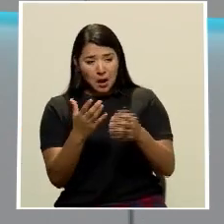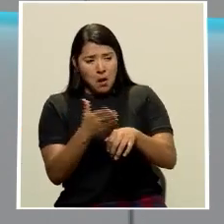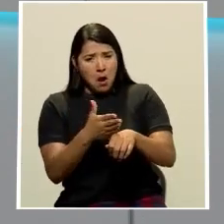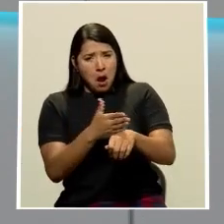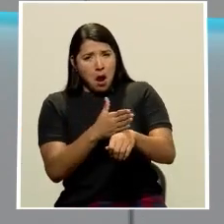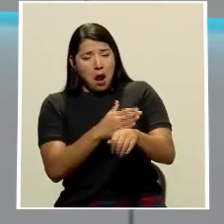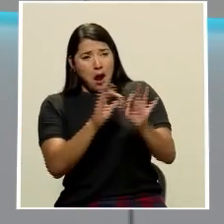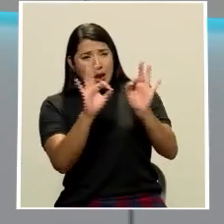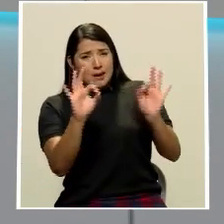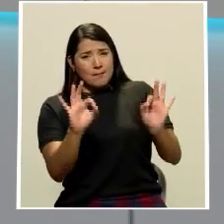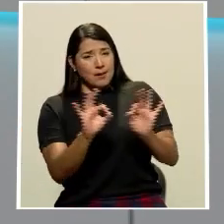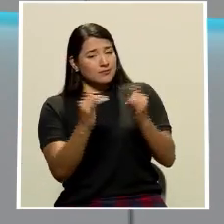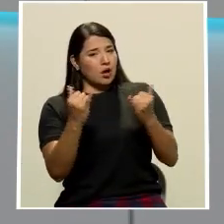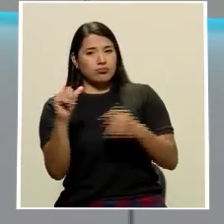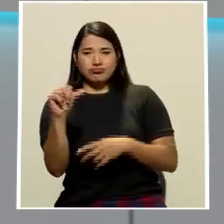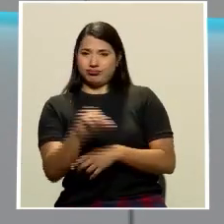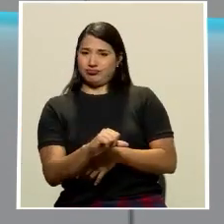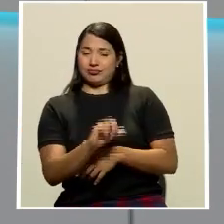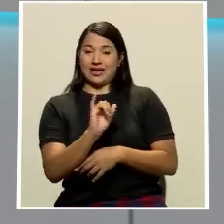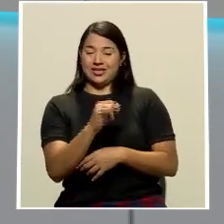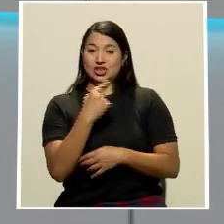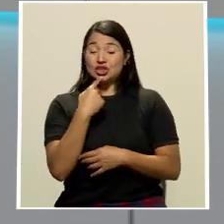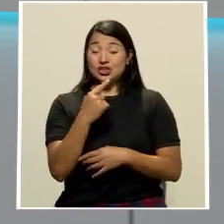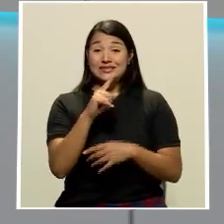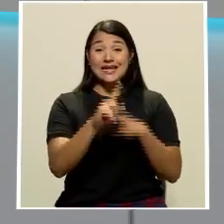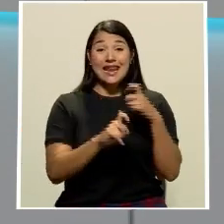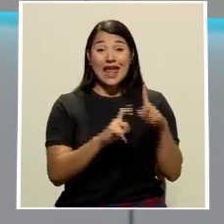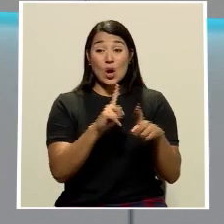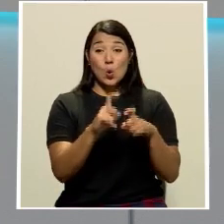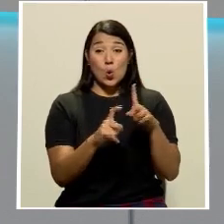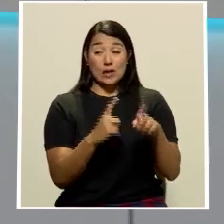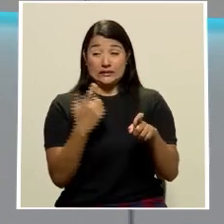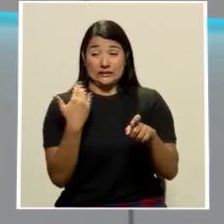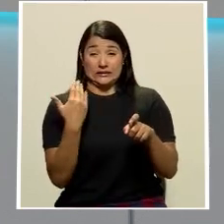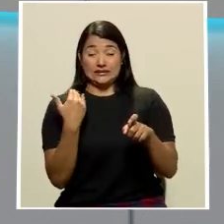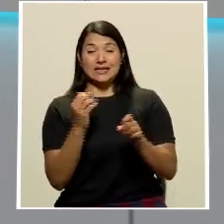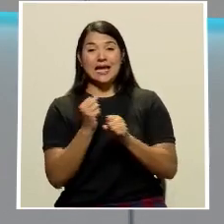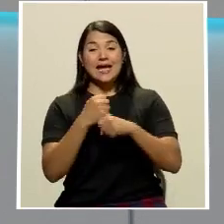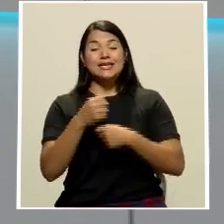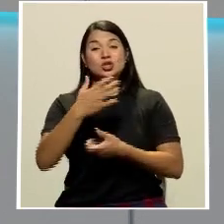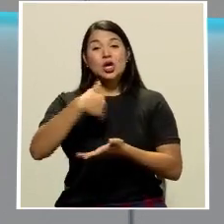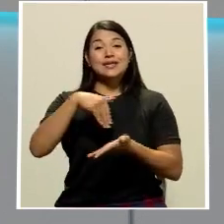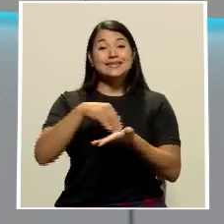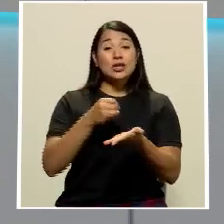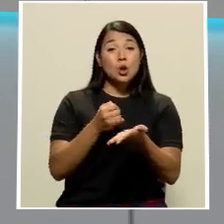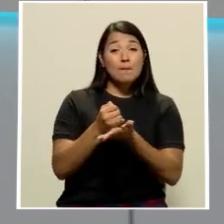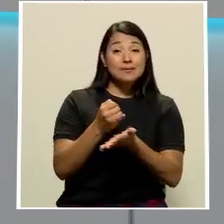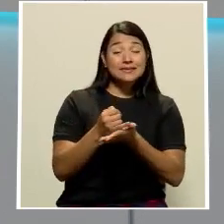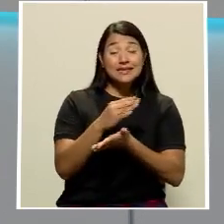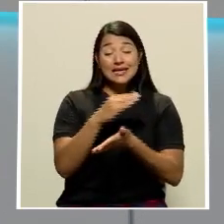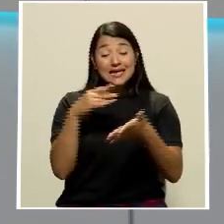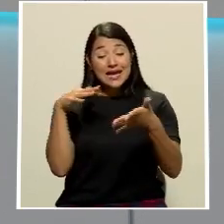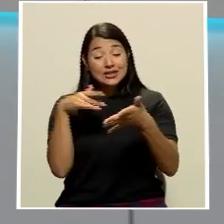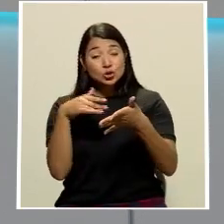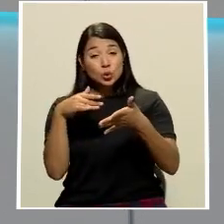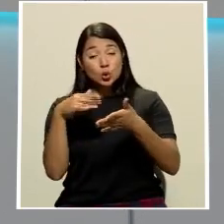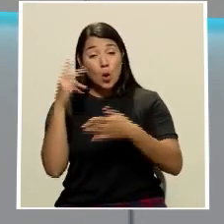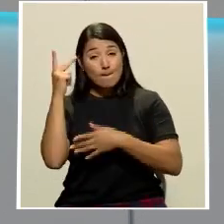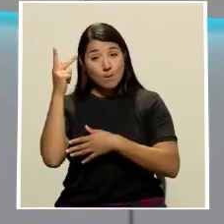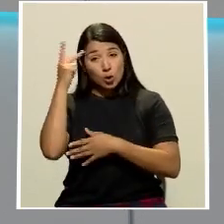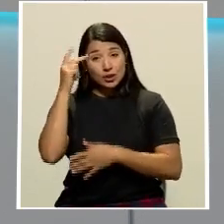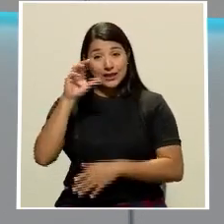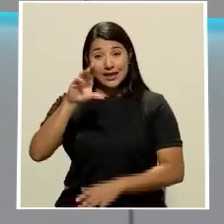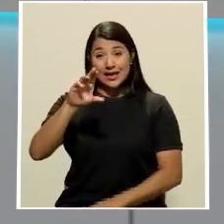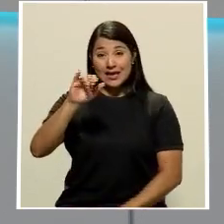desplomó. Así lo señala la encuesta más reciente del Centro de Investigación y Estudios Políticos, CIEP, de